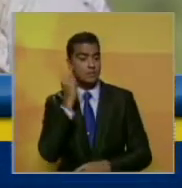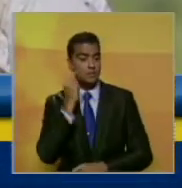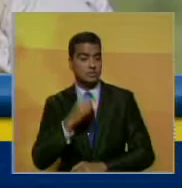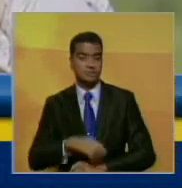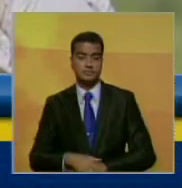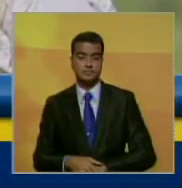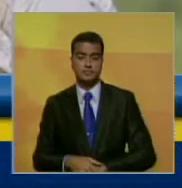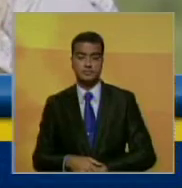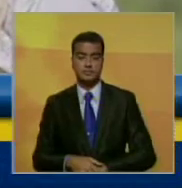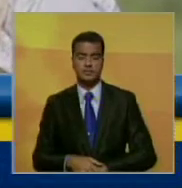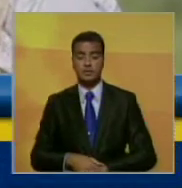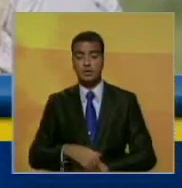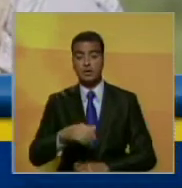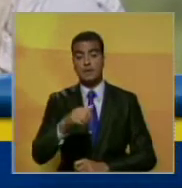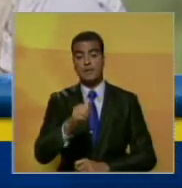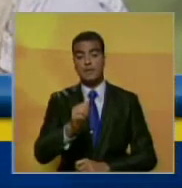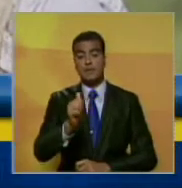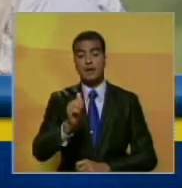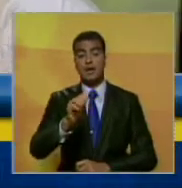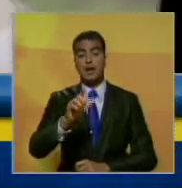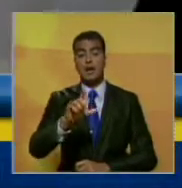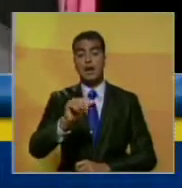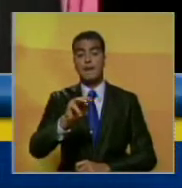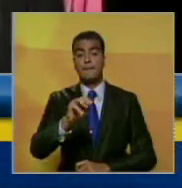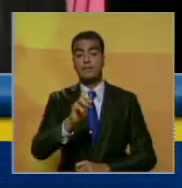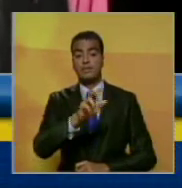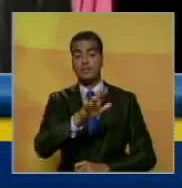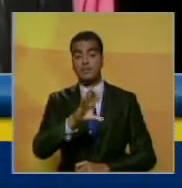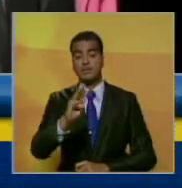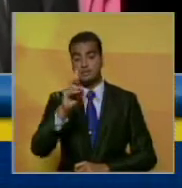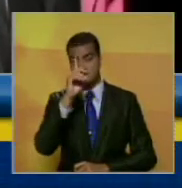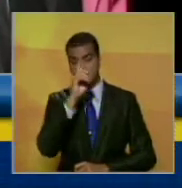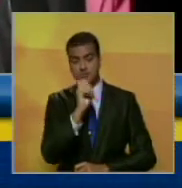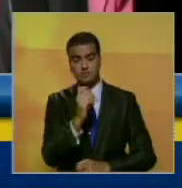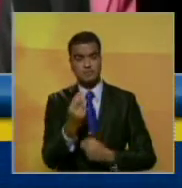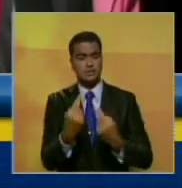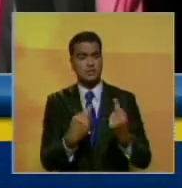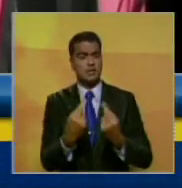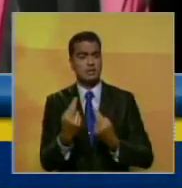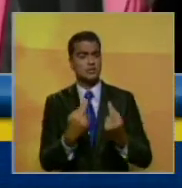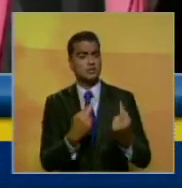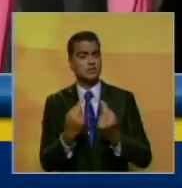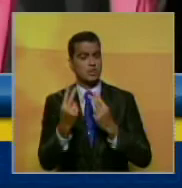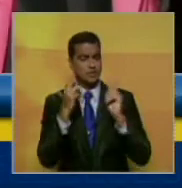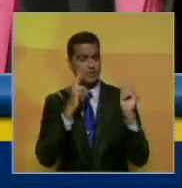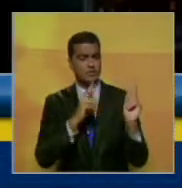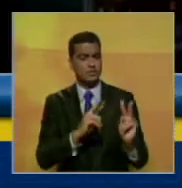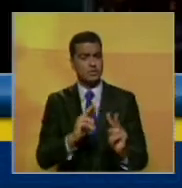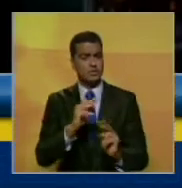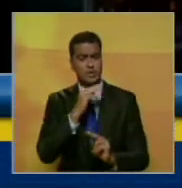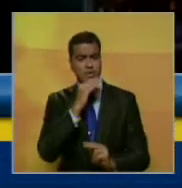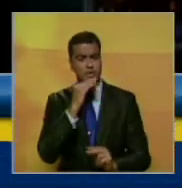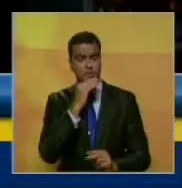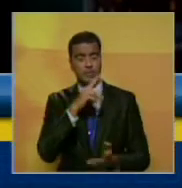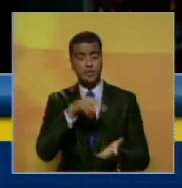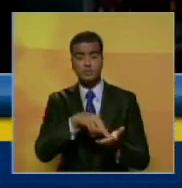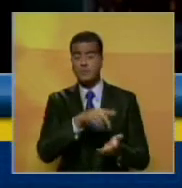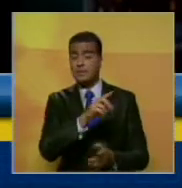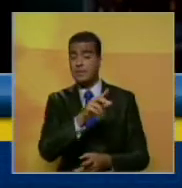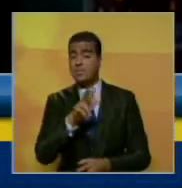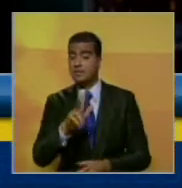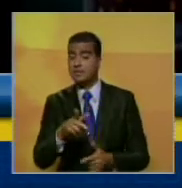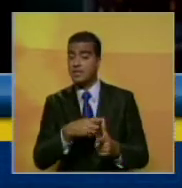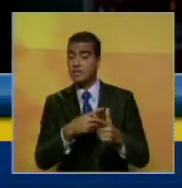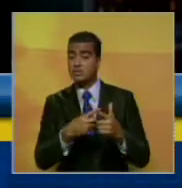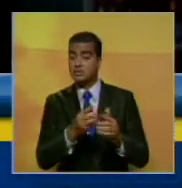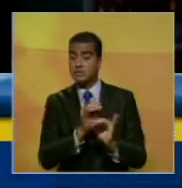la abogada Amal Alamuddin, de 36 años. Su relación salió a la luz pública desde octubre del 2013 y desde